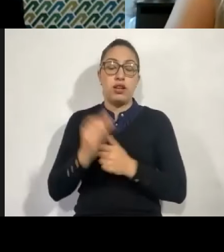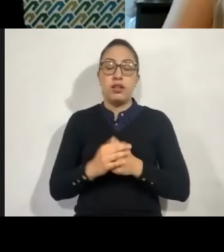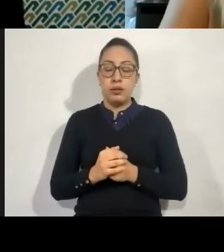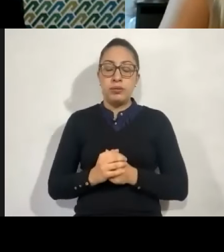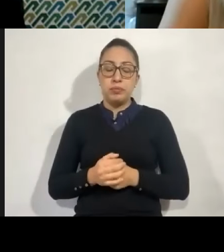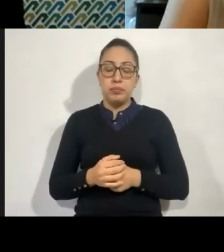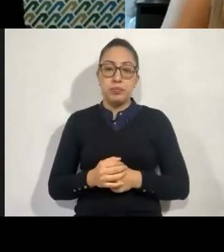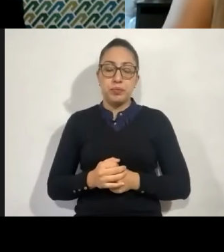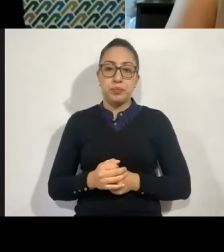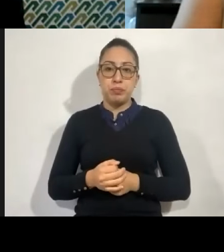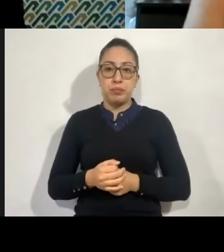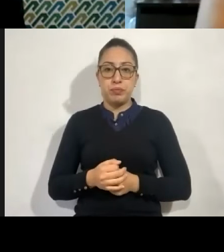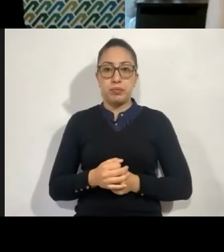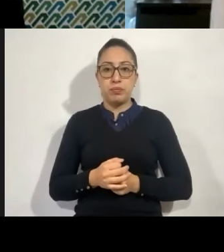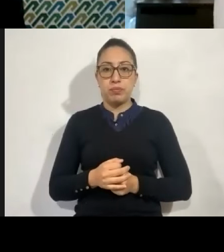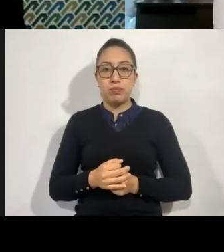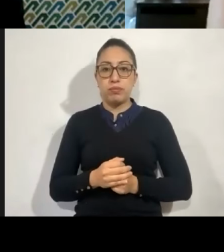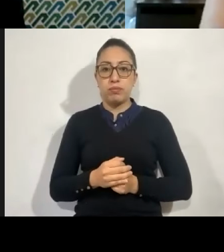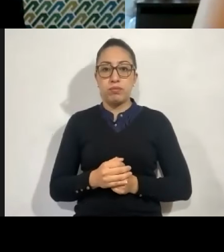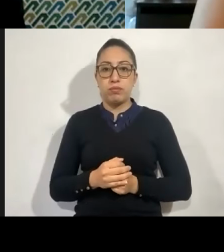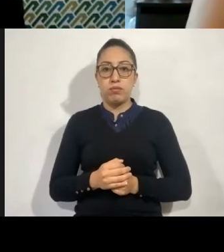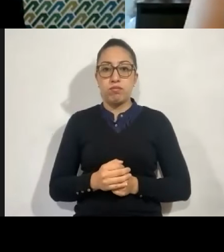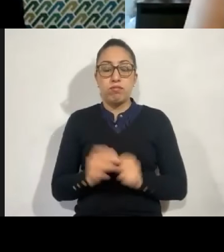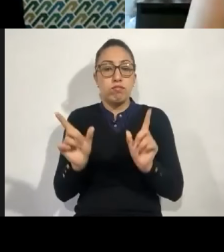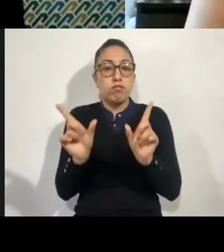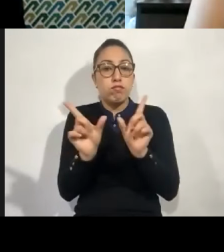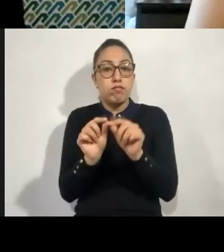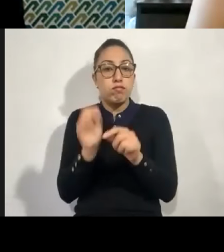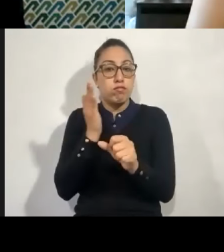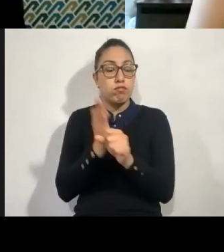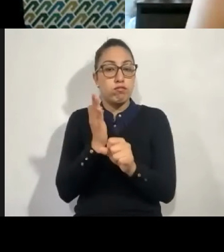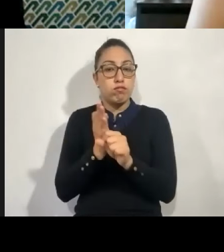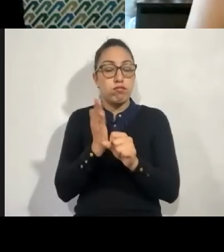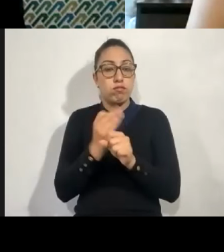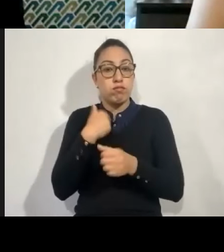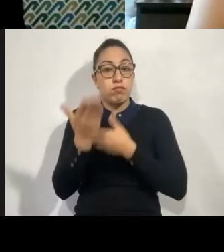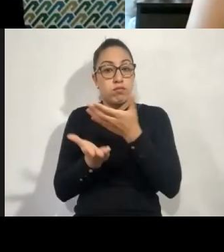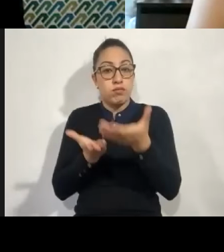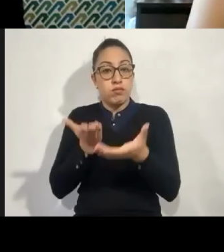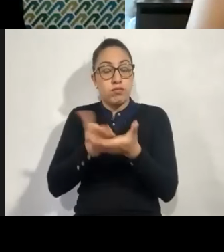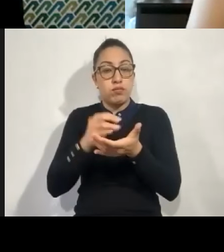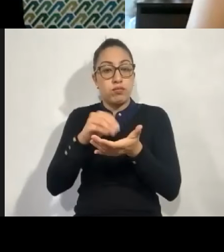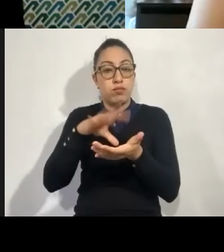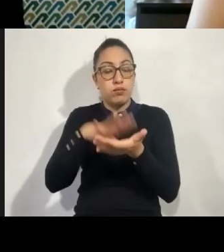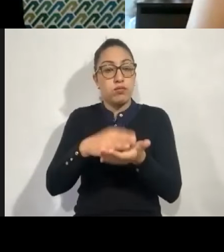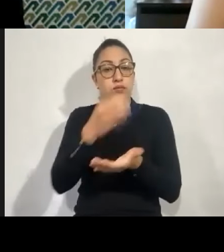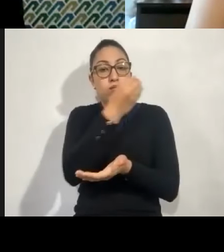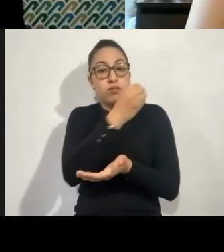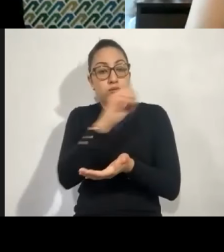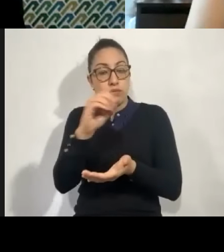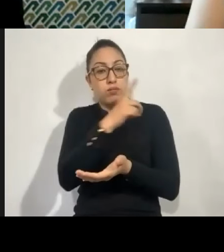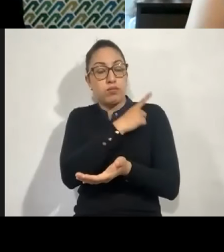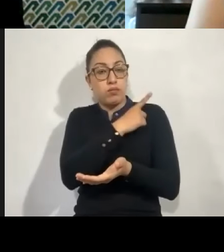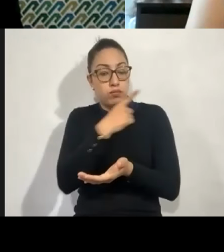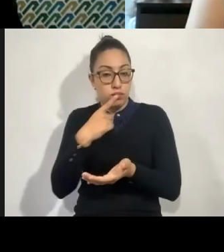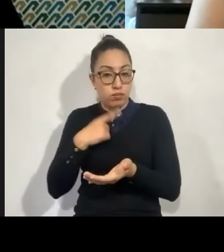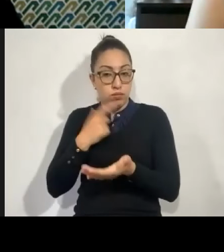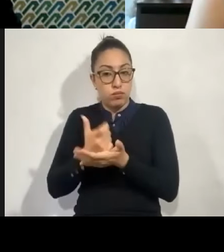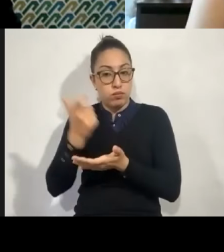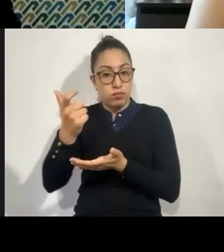En virtud de que únicamente estamos estableciendo una obligación formal de carácter fiscal para